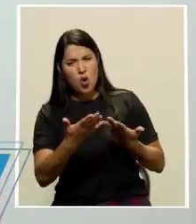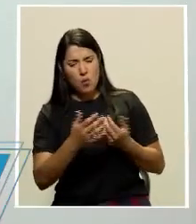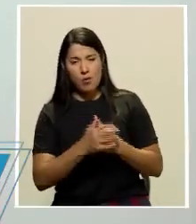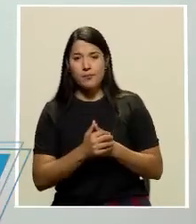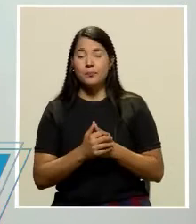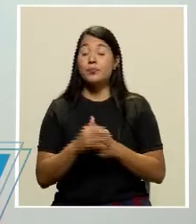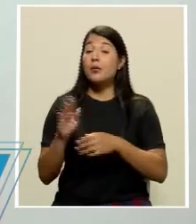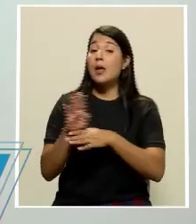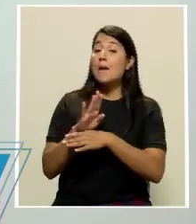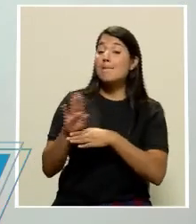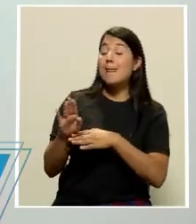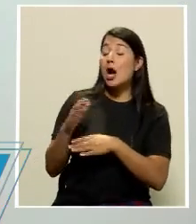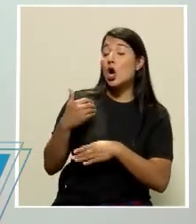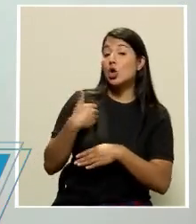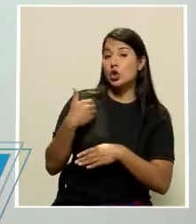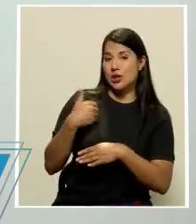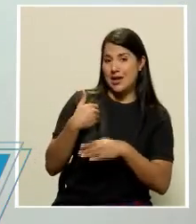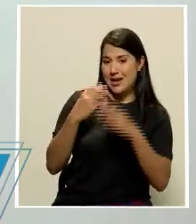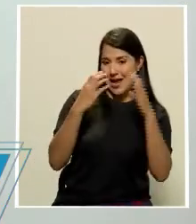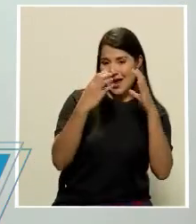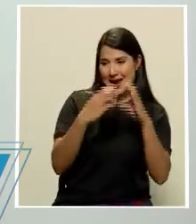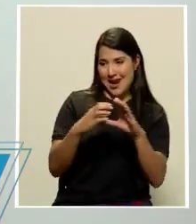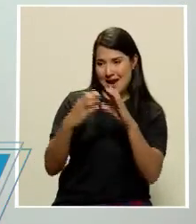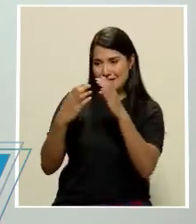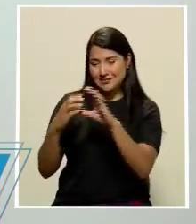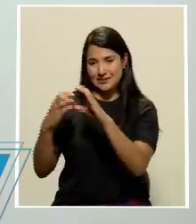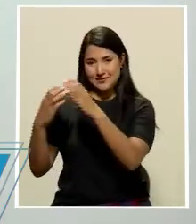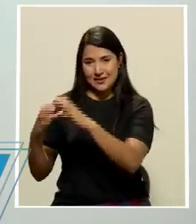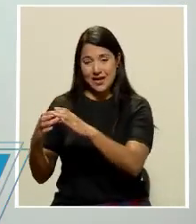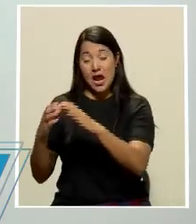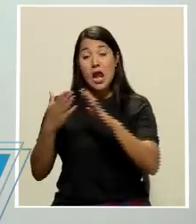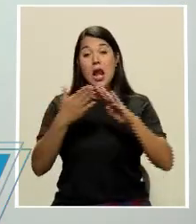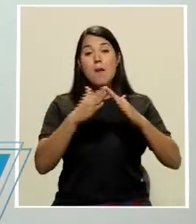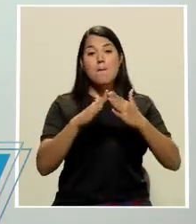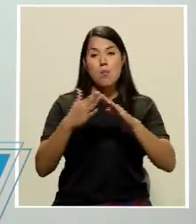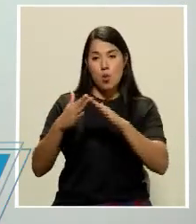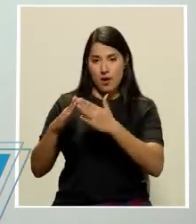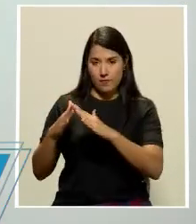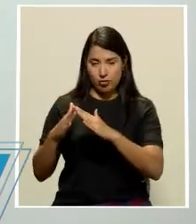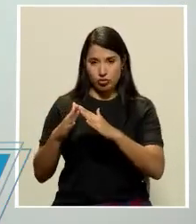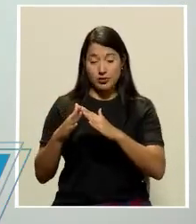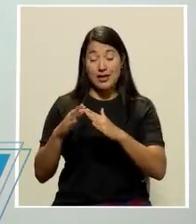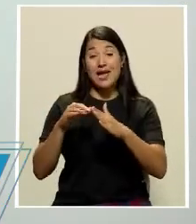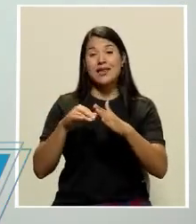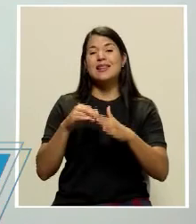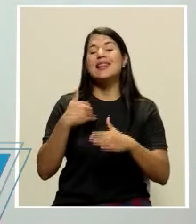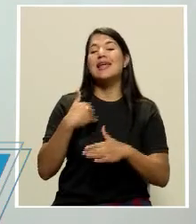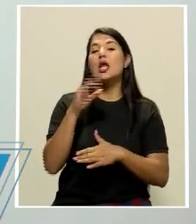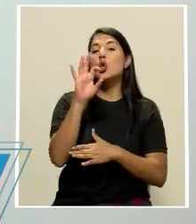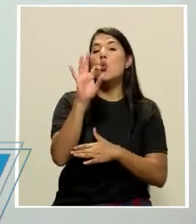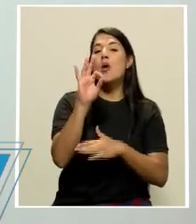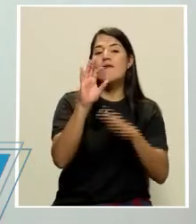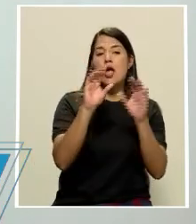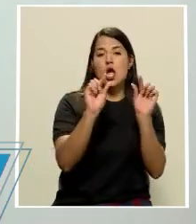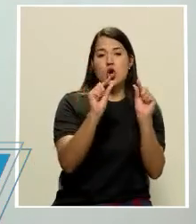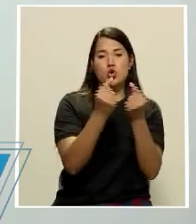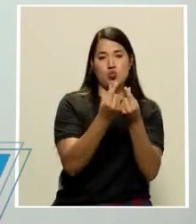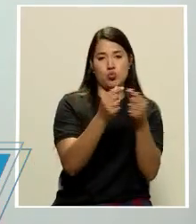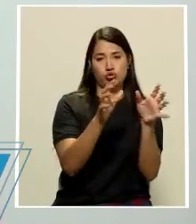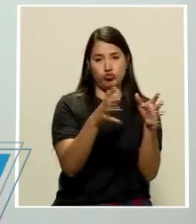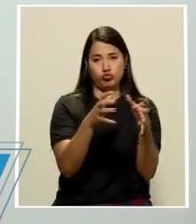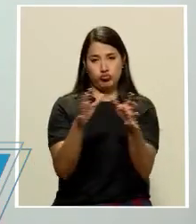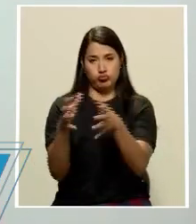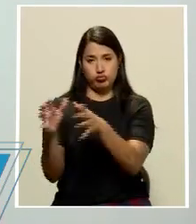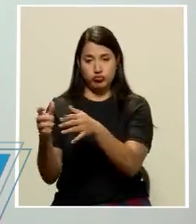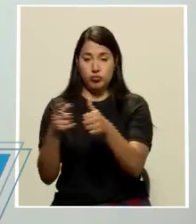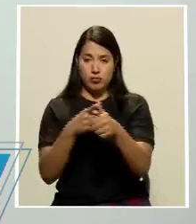El banco tiene clasificadas las poblaciones que atiende en 9 tipos. Por ejemplo,